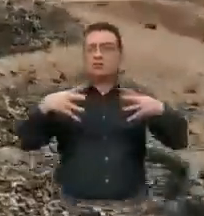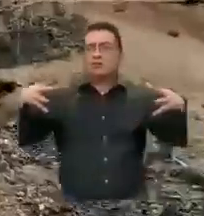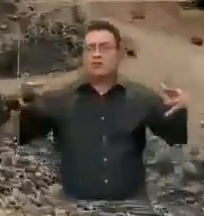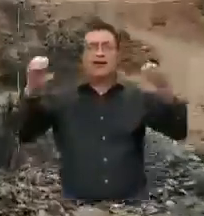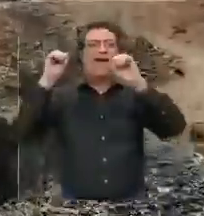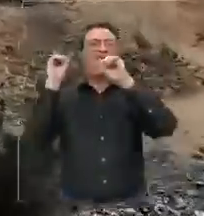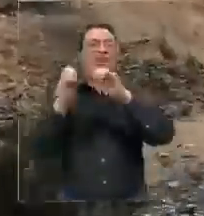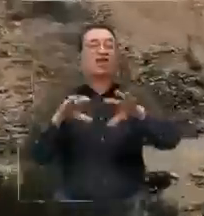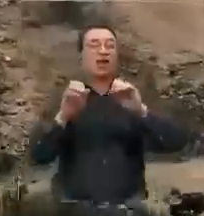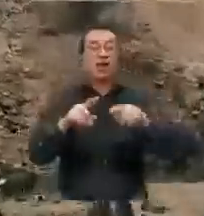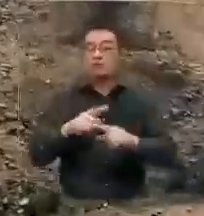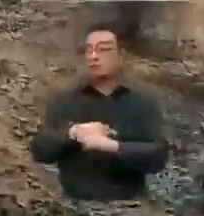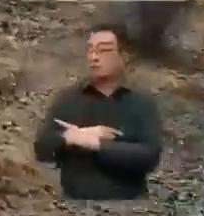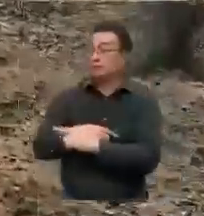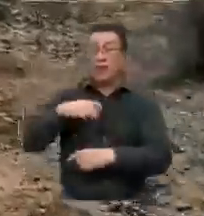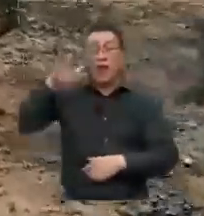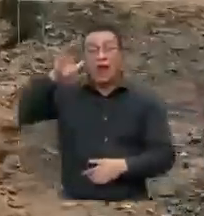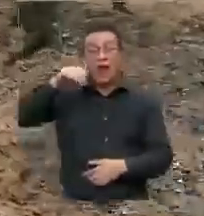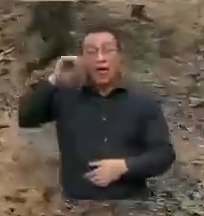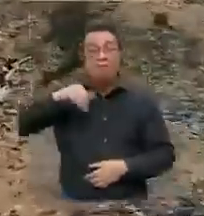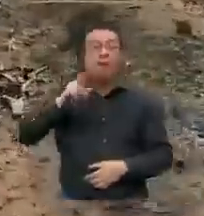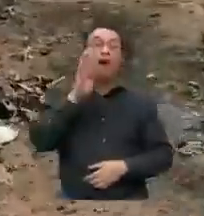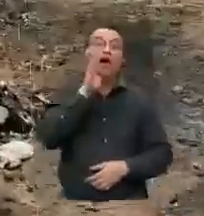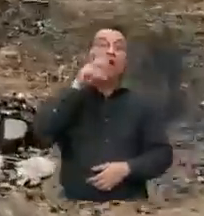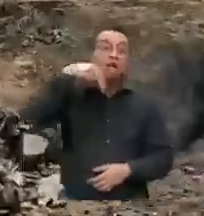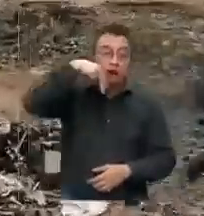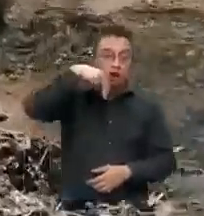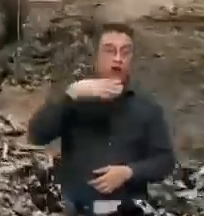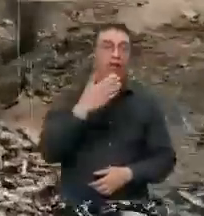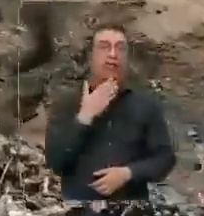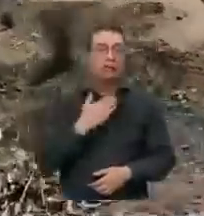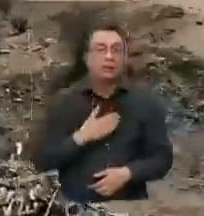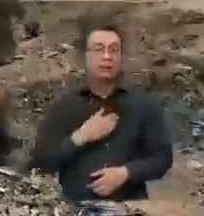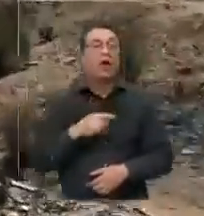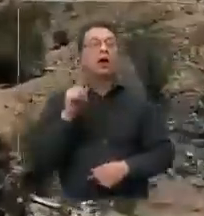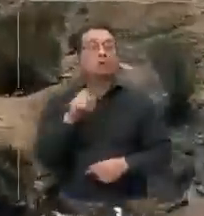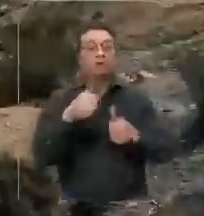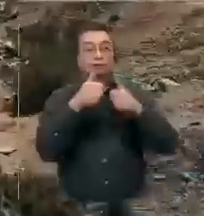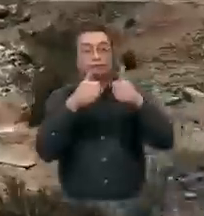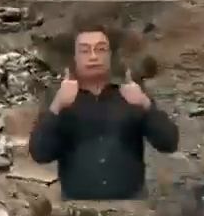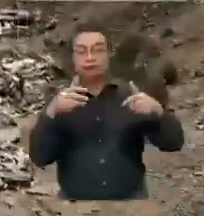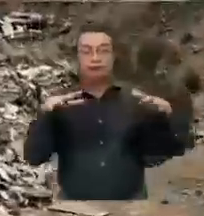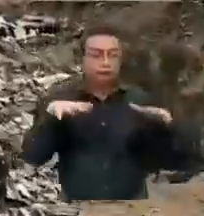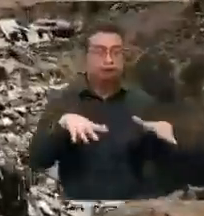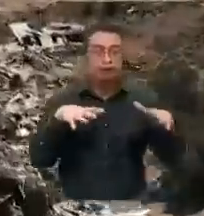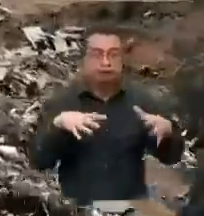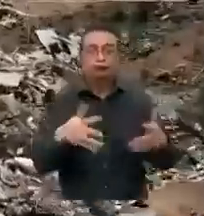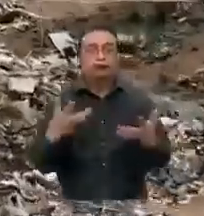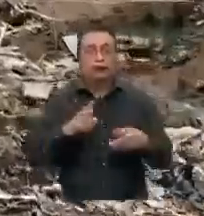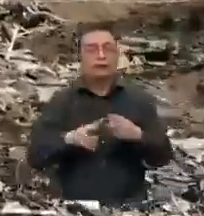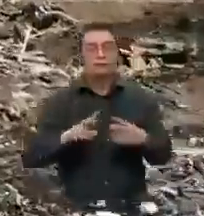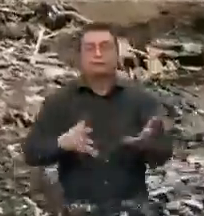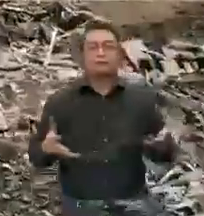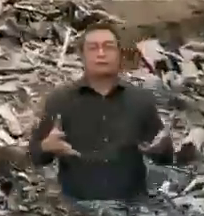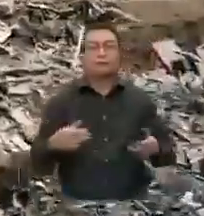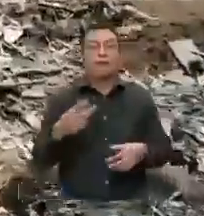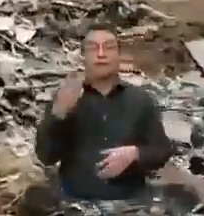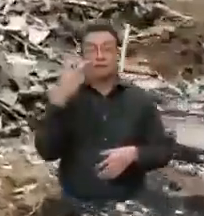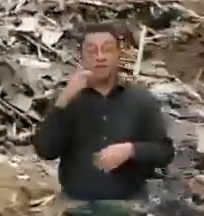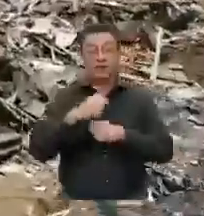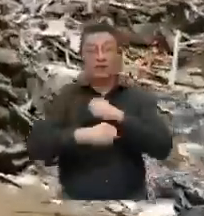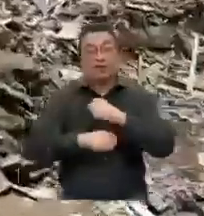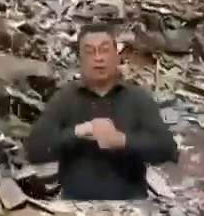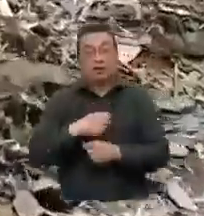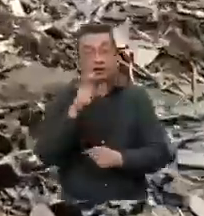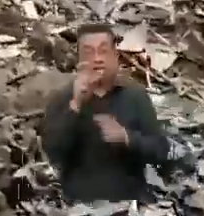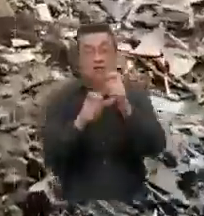abandonados como estos en Lampa y Buin, casi intocables para las autoridades. Dos décadas que la gente